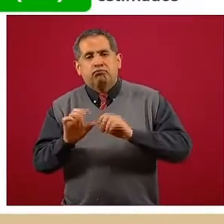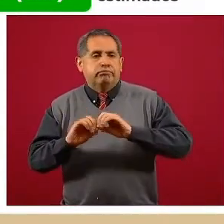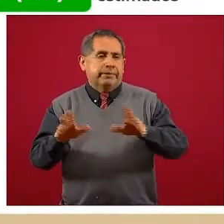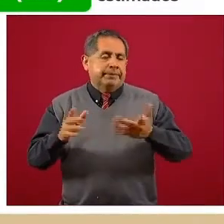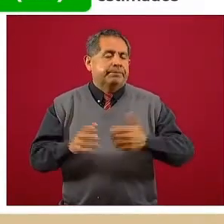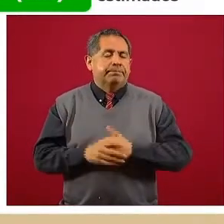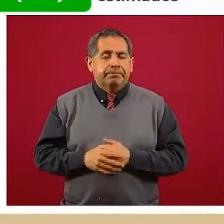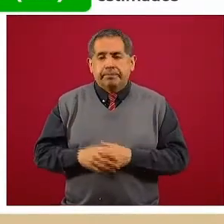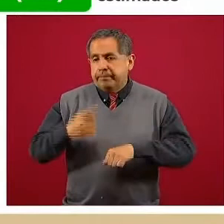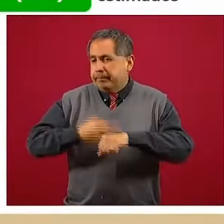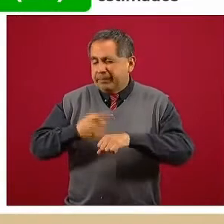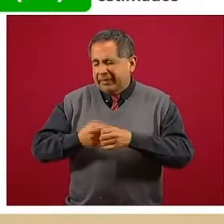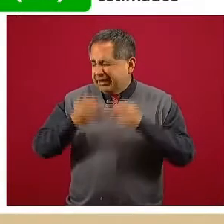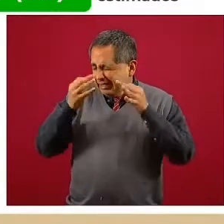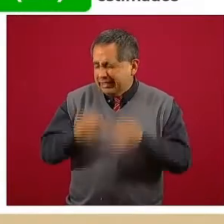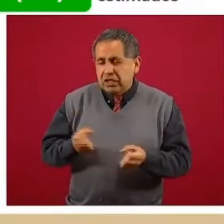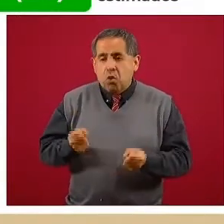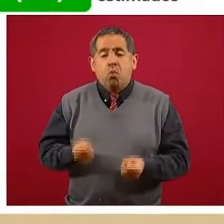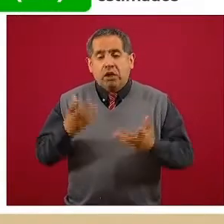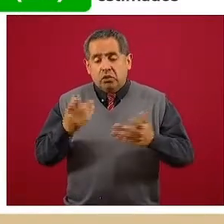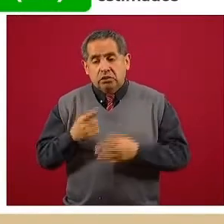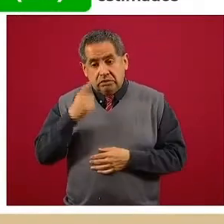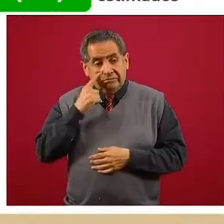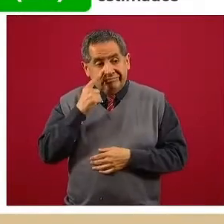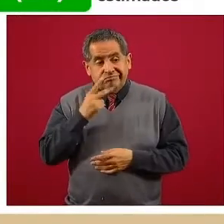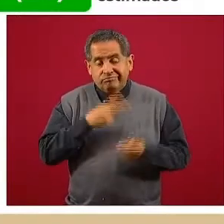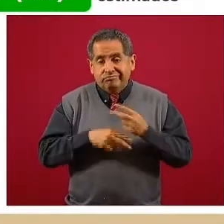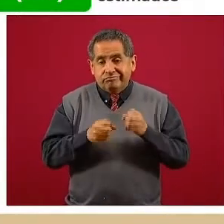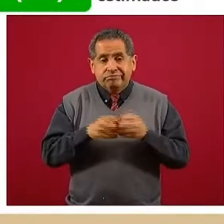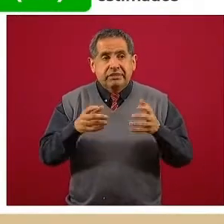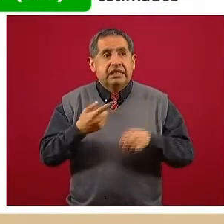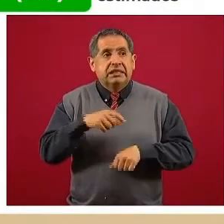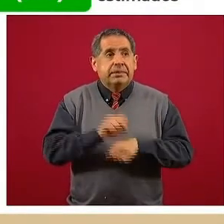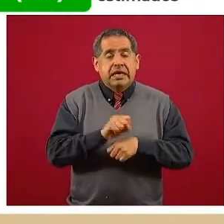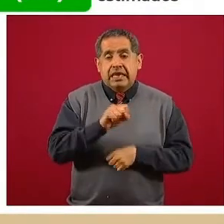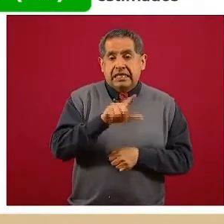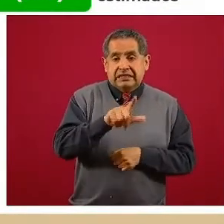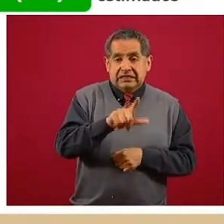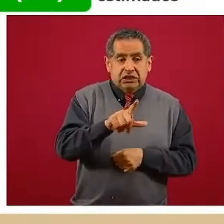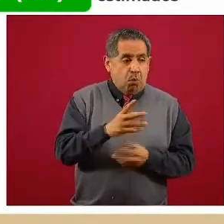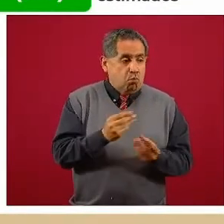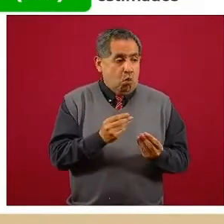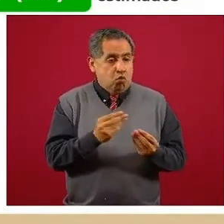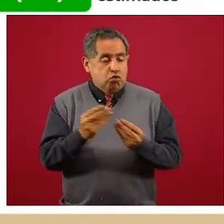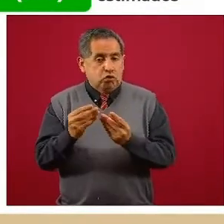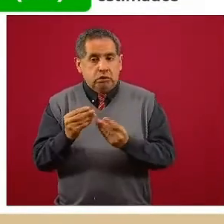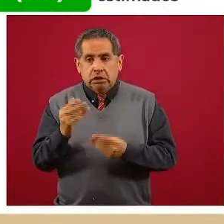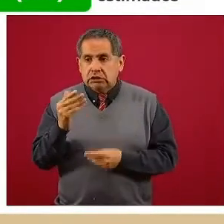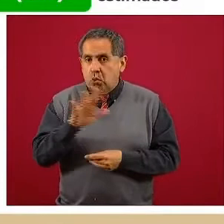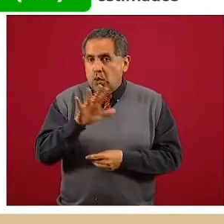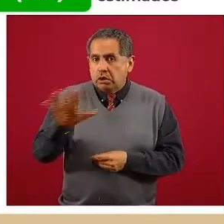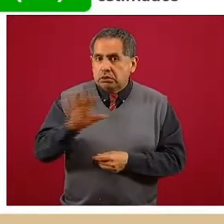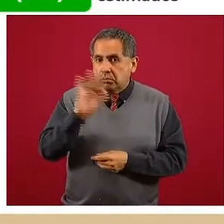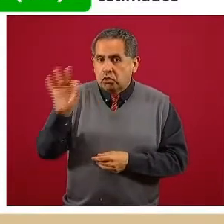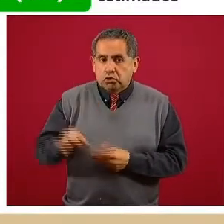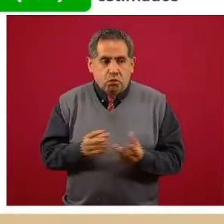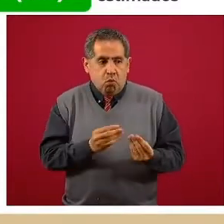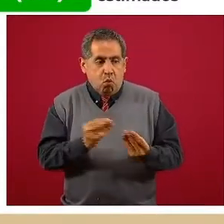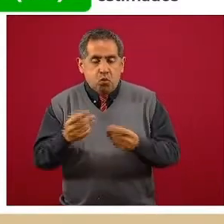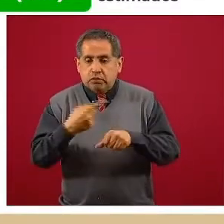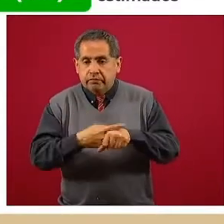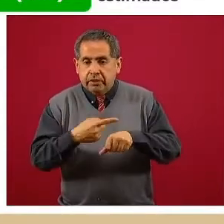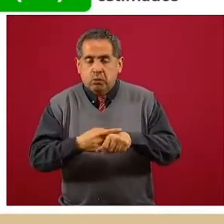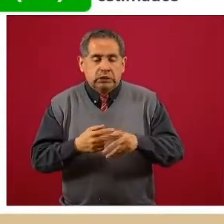de positividad vemos que se incrementa rápidamente en la semana 17, llegando a ser hasta un 55%, y